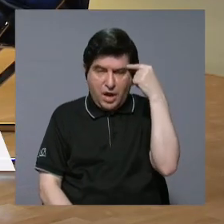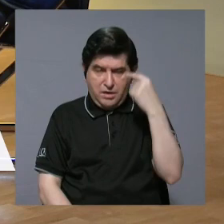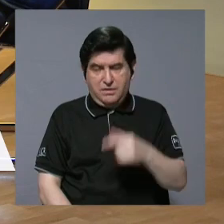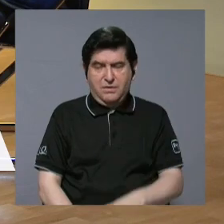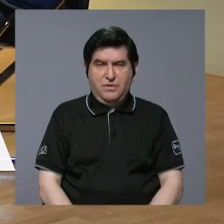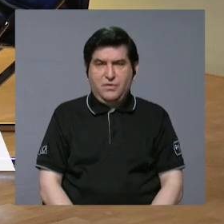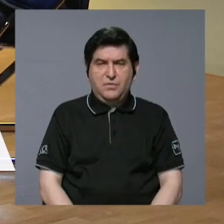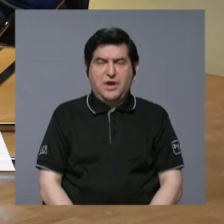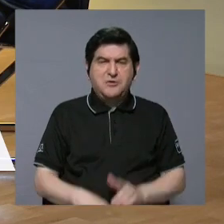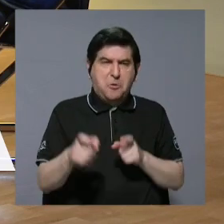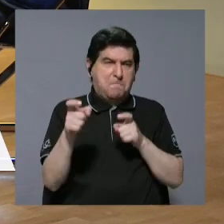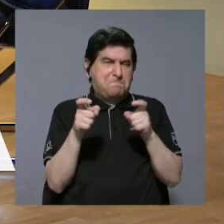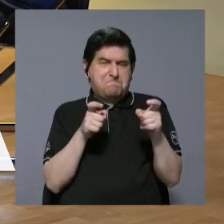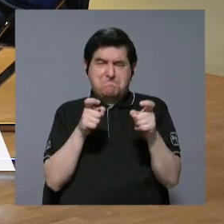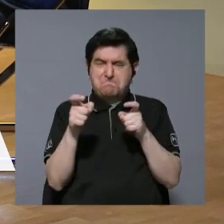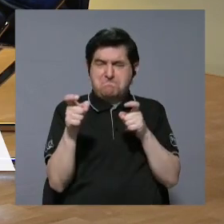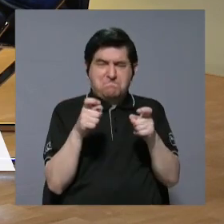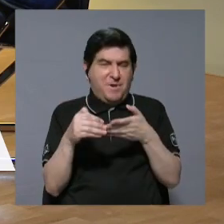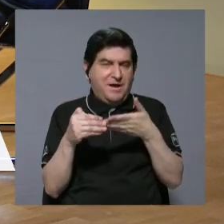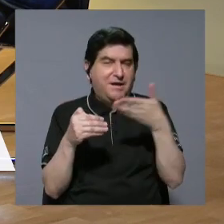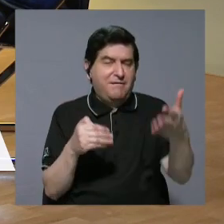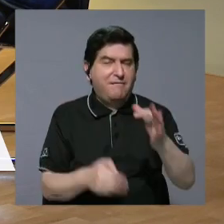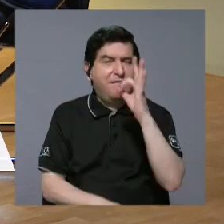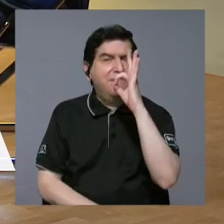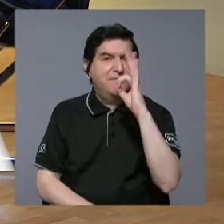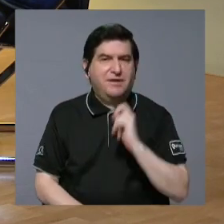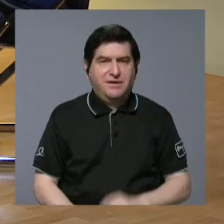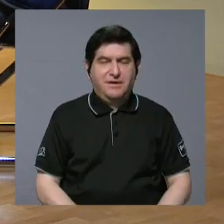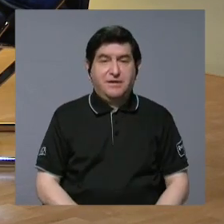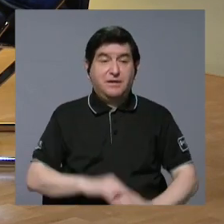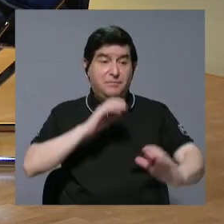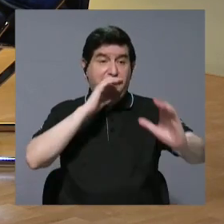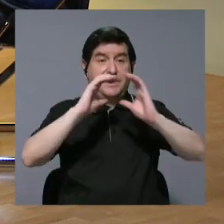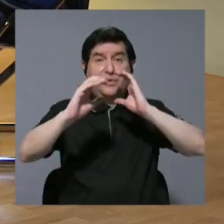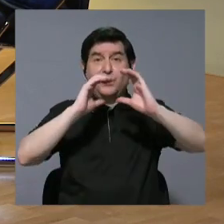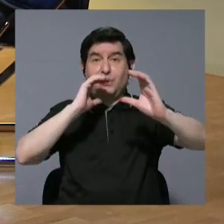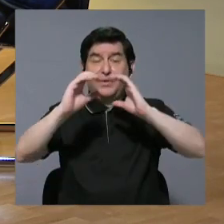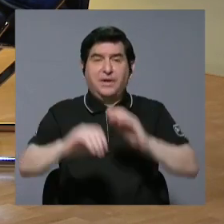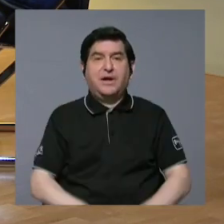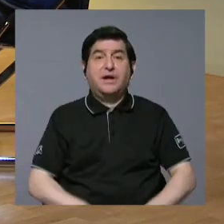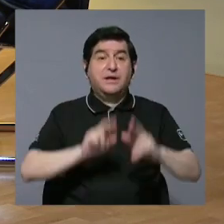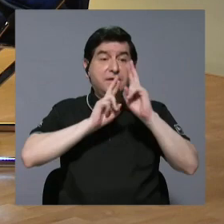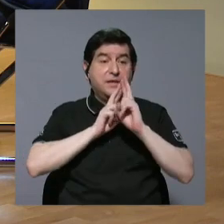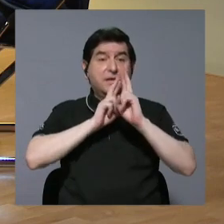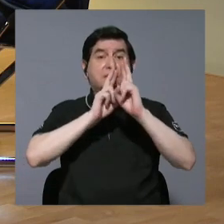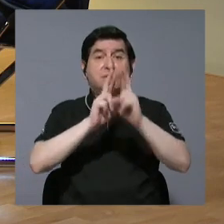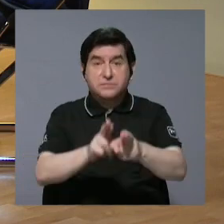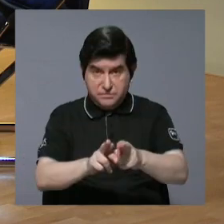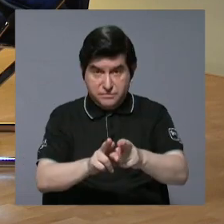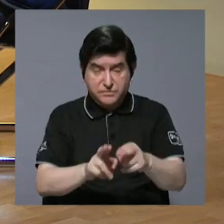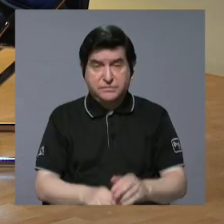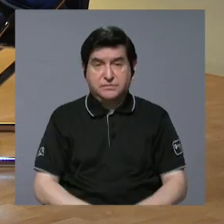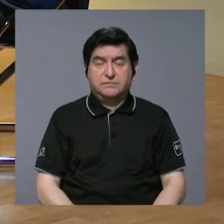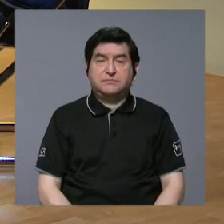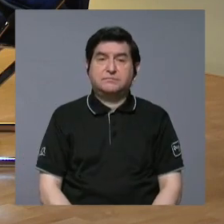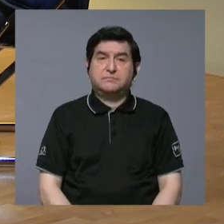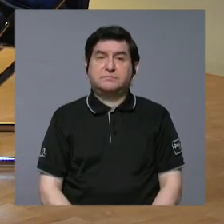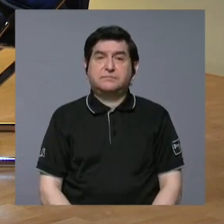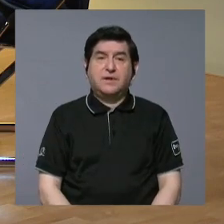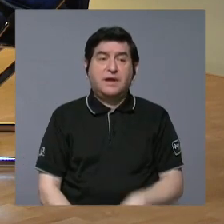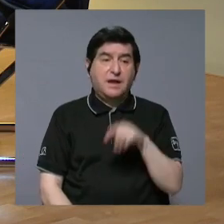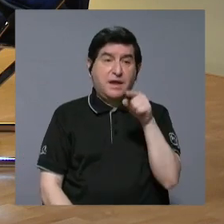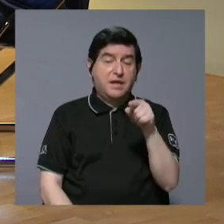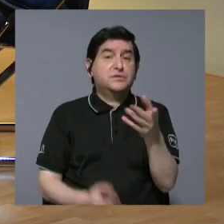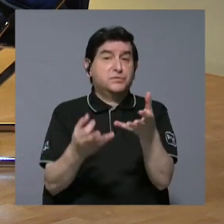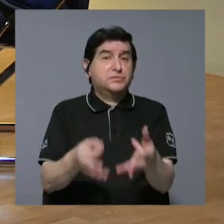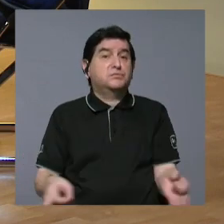respectivo maneja muy bien esas cosas y entonces se comunica, y los resultados, que eso sería